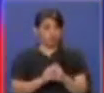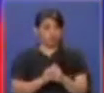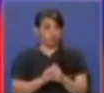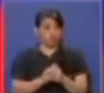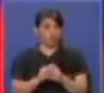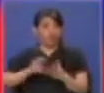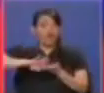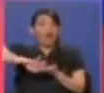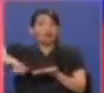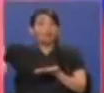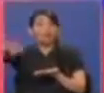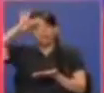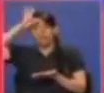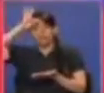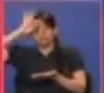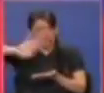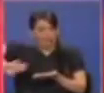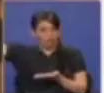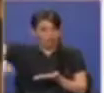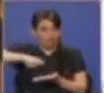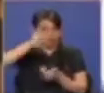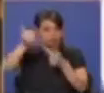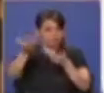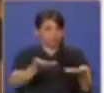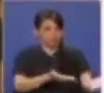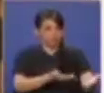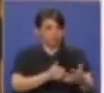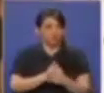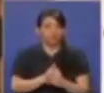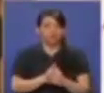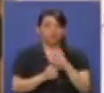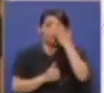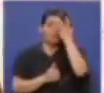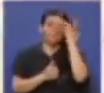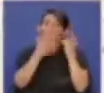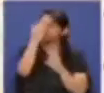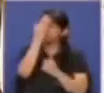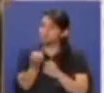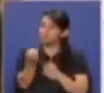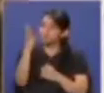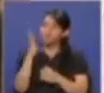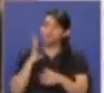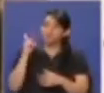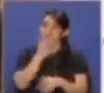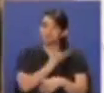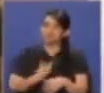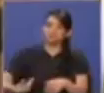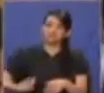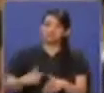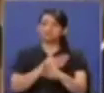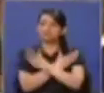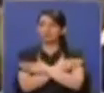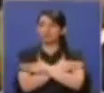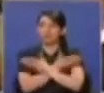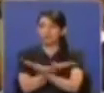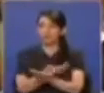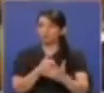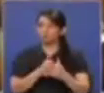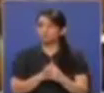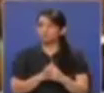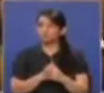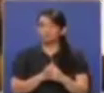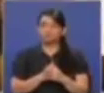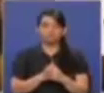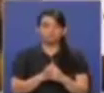hospital de Yantzaza. Bienvenido, Rafael. Muy buenos días, señor vicepresidente. Un saludo a todos, Manabí, a todo el